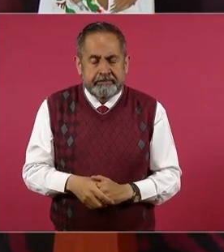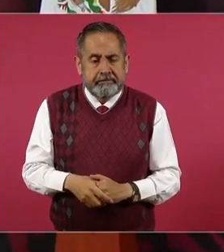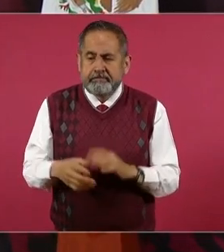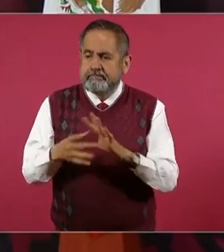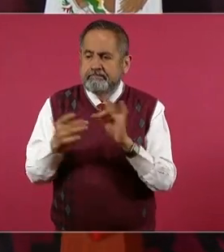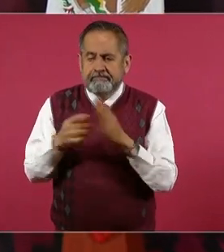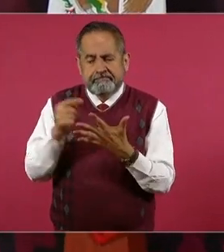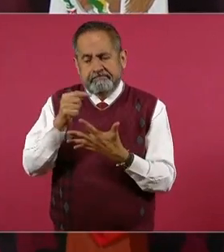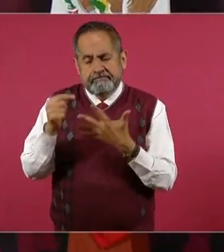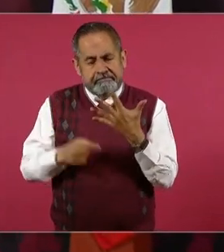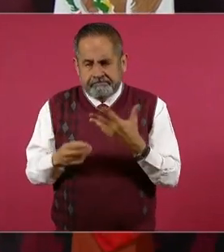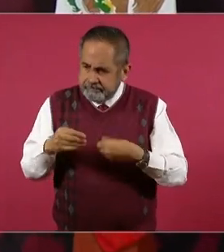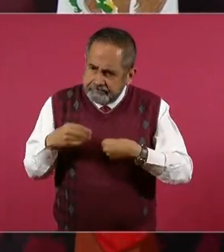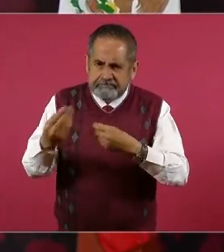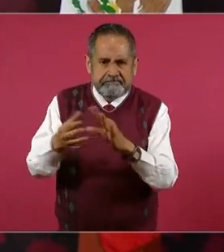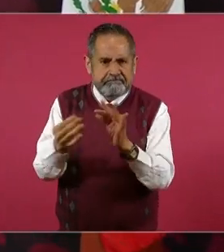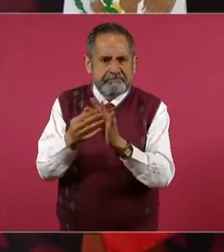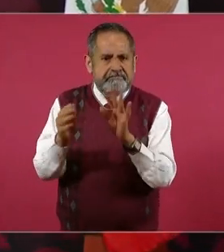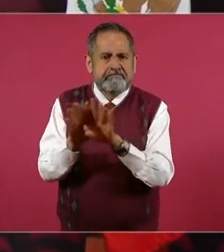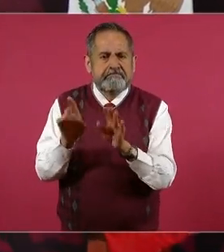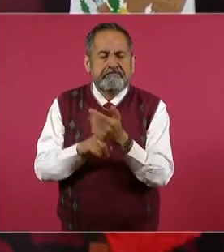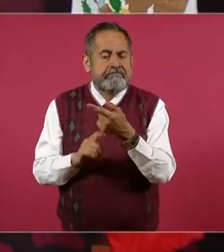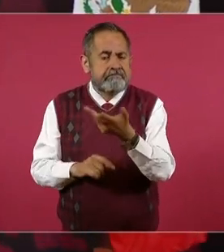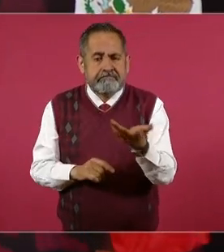todo aquello que